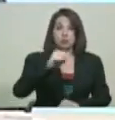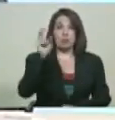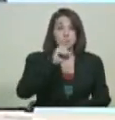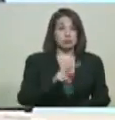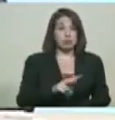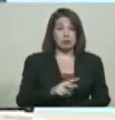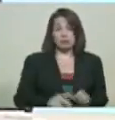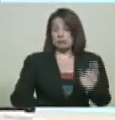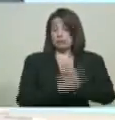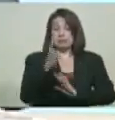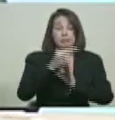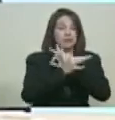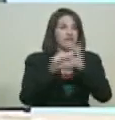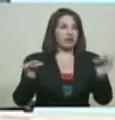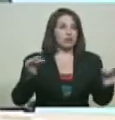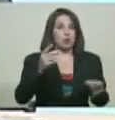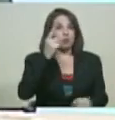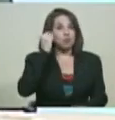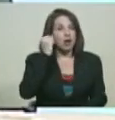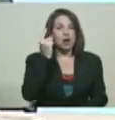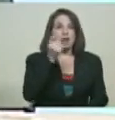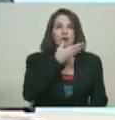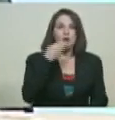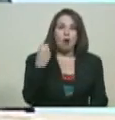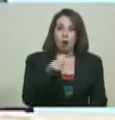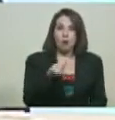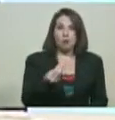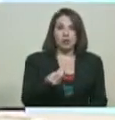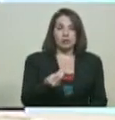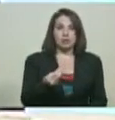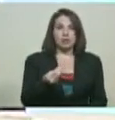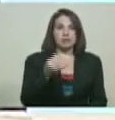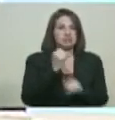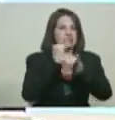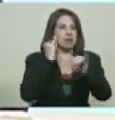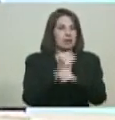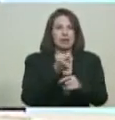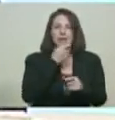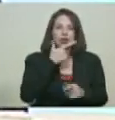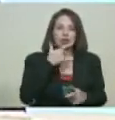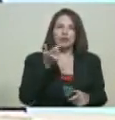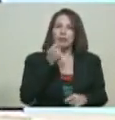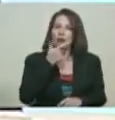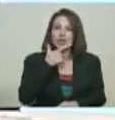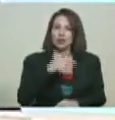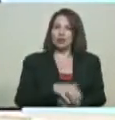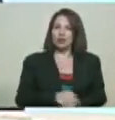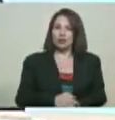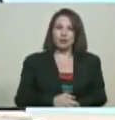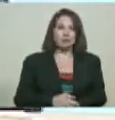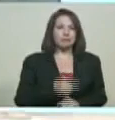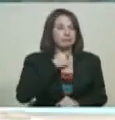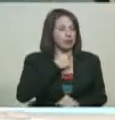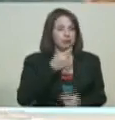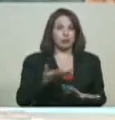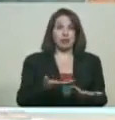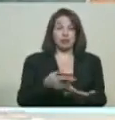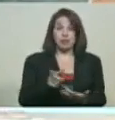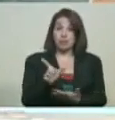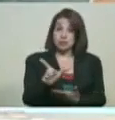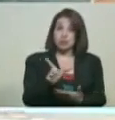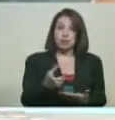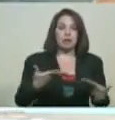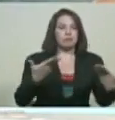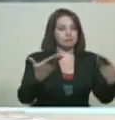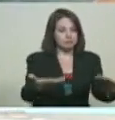de juventudes de mujeres redes sociales qué bonito qué bonito más bien desde el psoe de buscar tender la mano